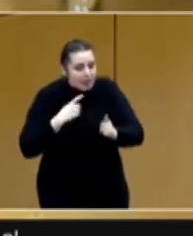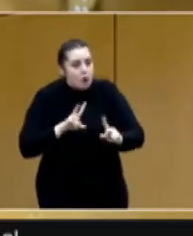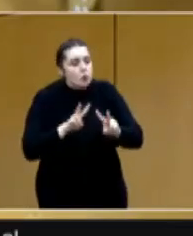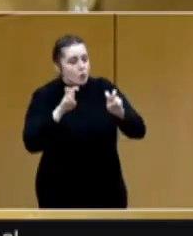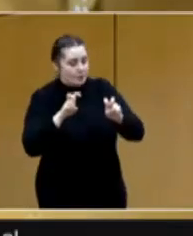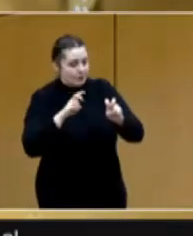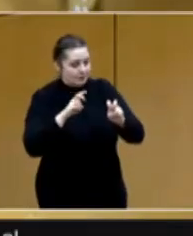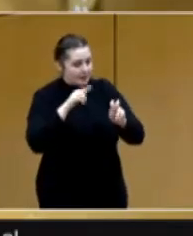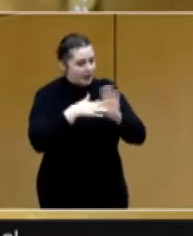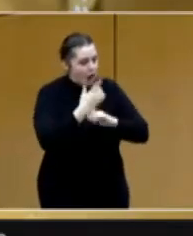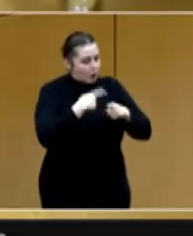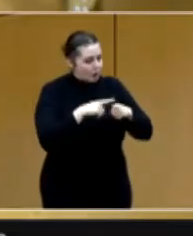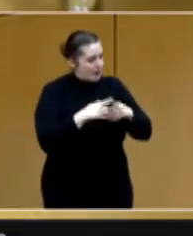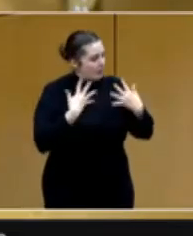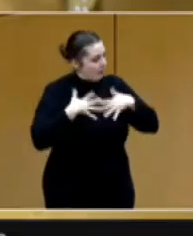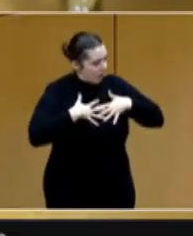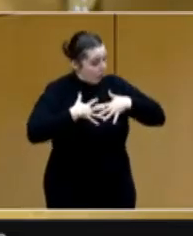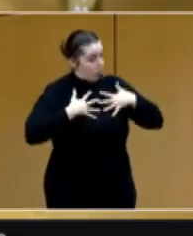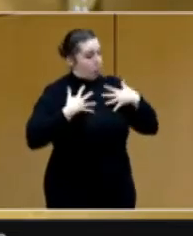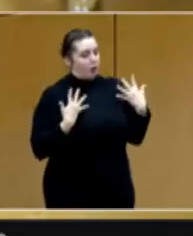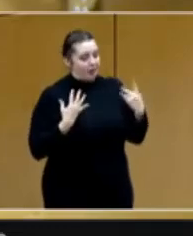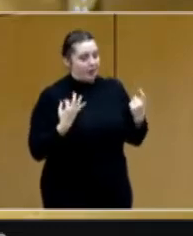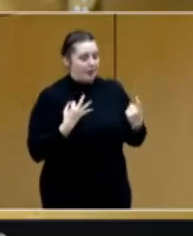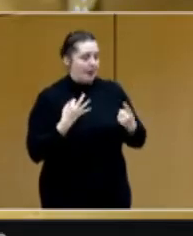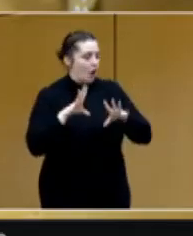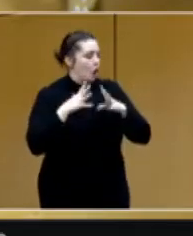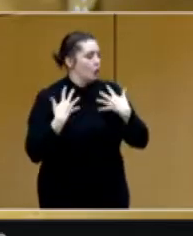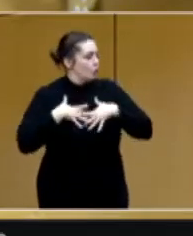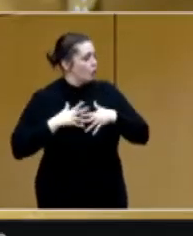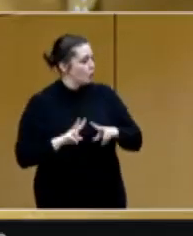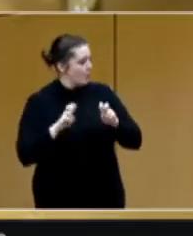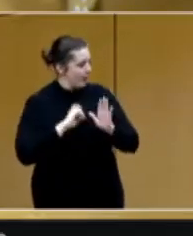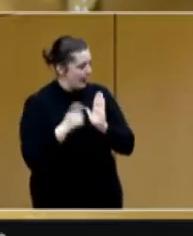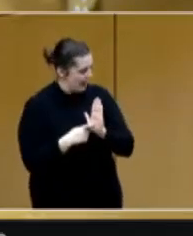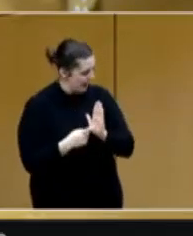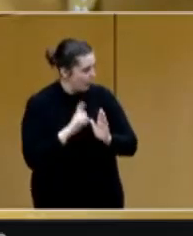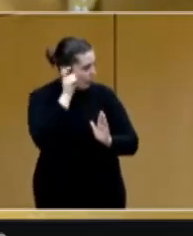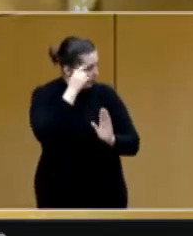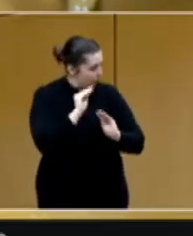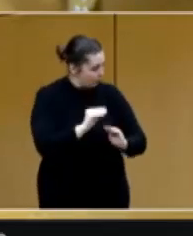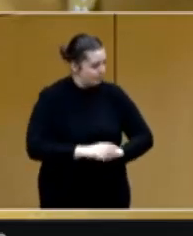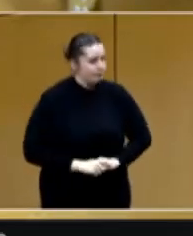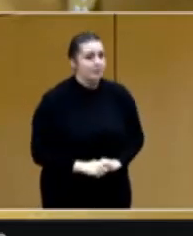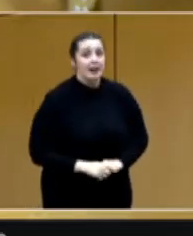ese desaprender tenemos que seguir haciendo una alianza de todos esa era un poco la idea inicial